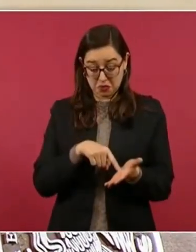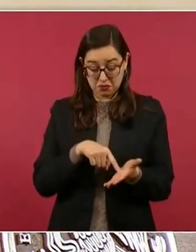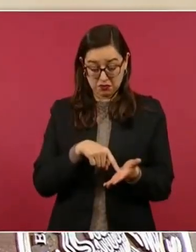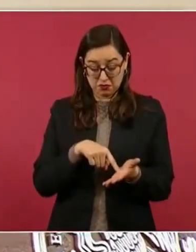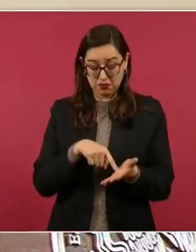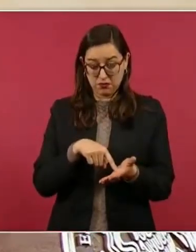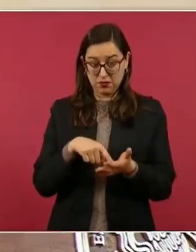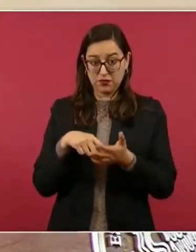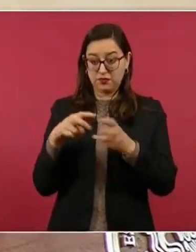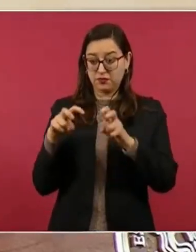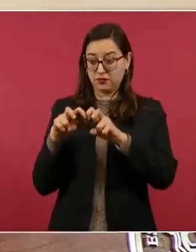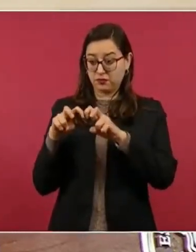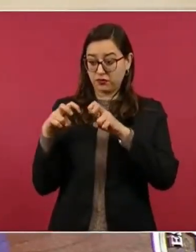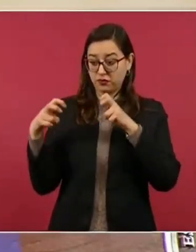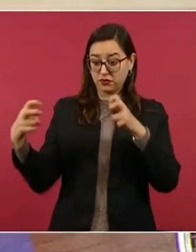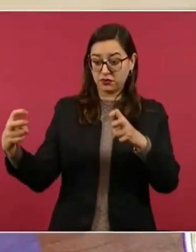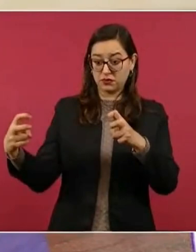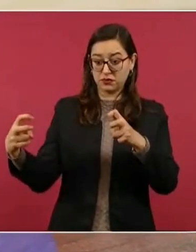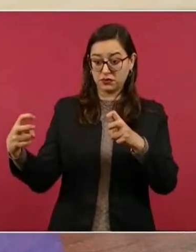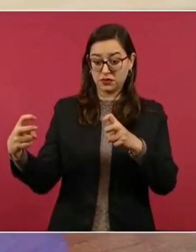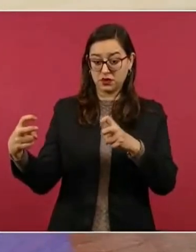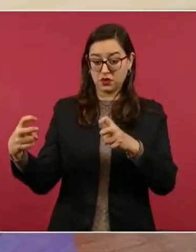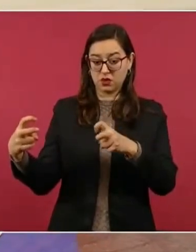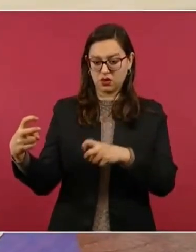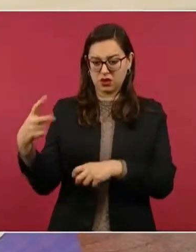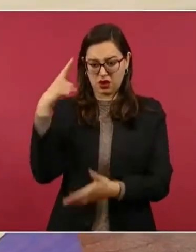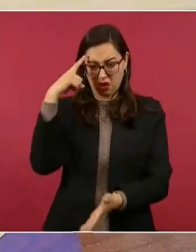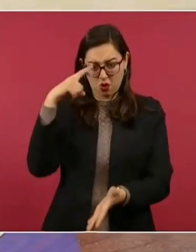magistrados que no se ampararon.